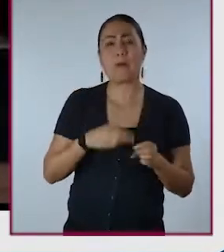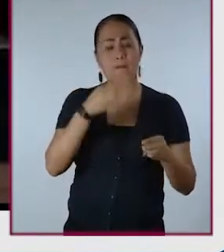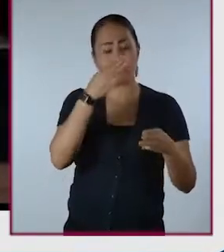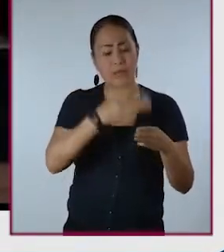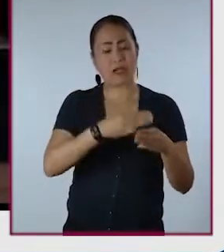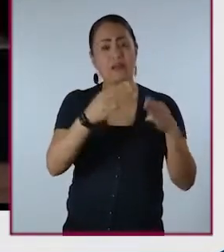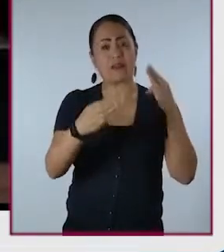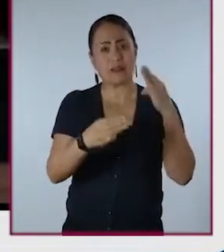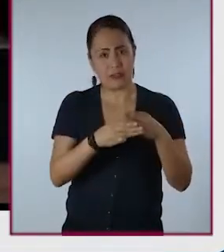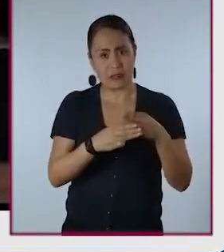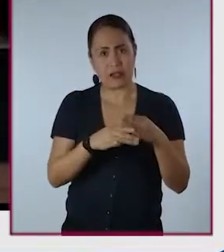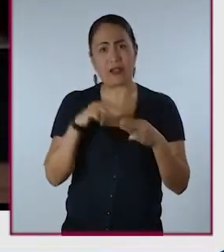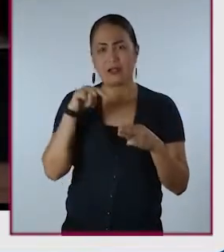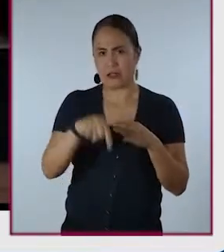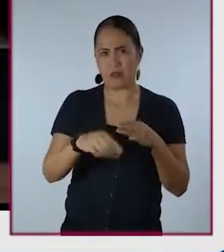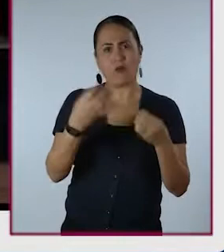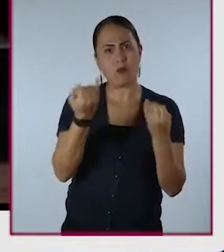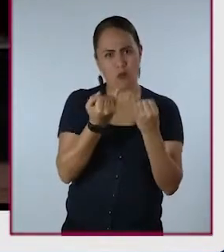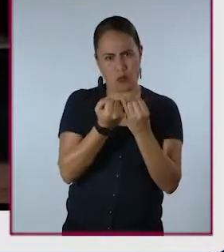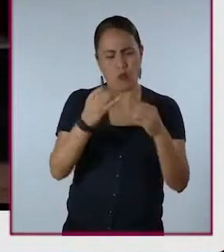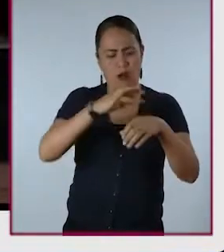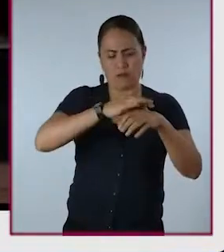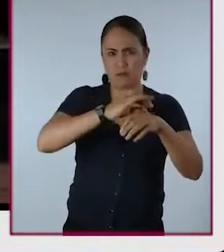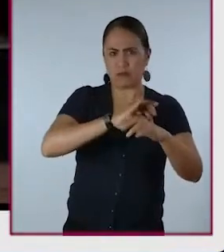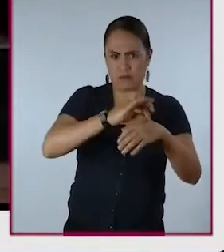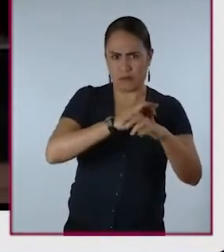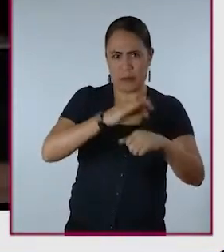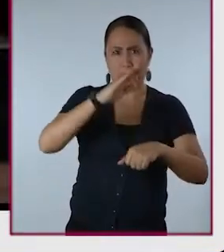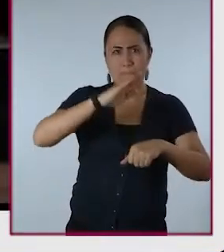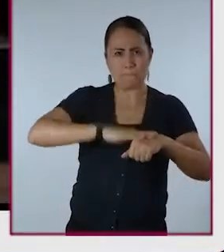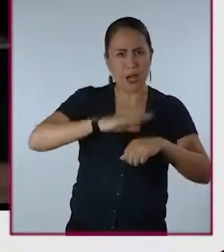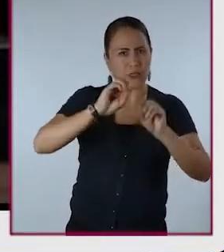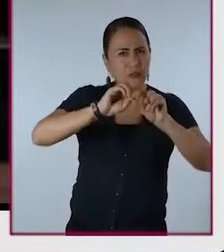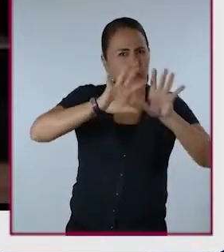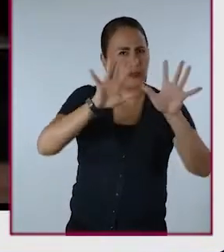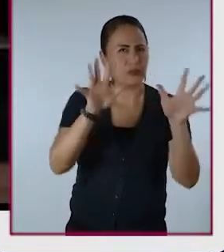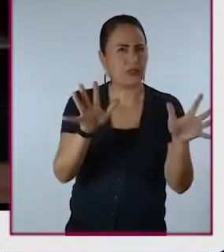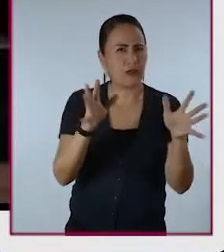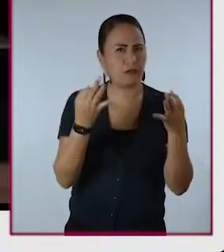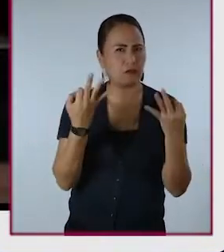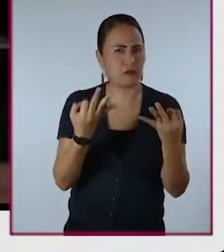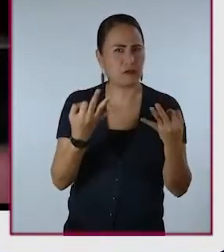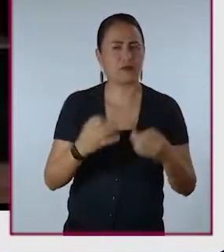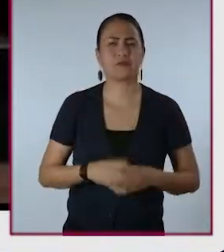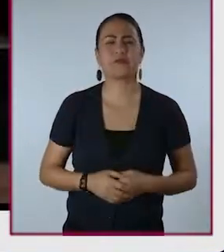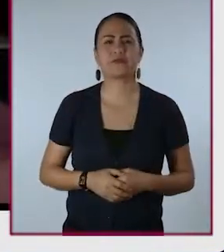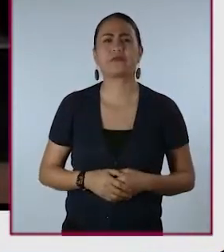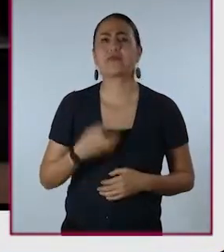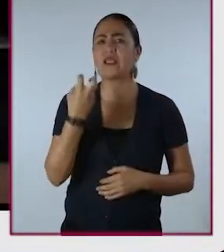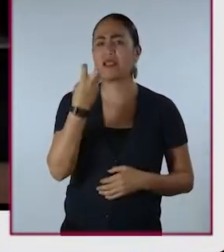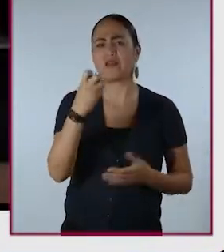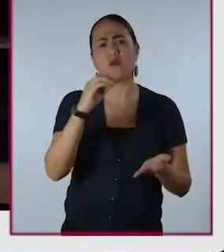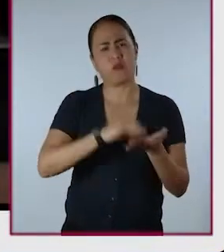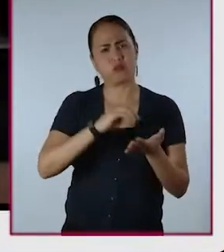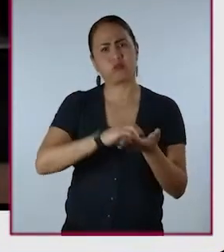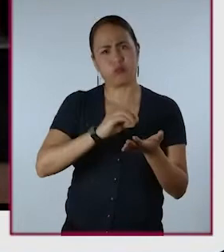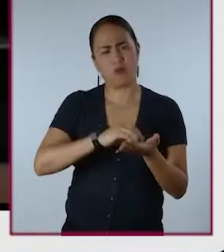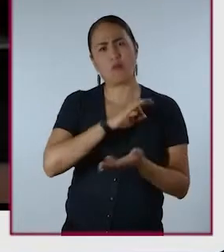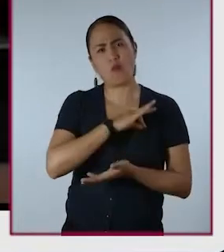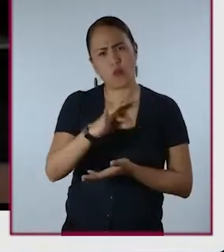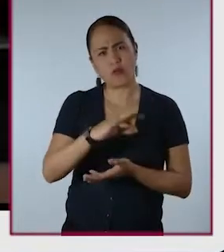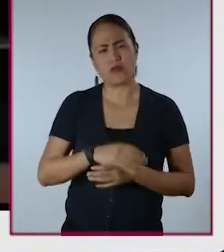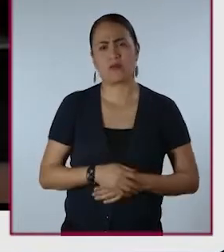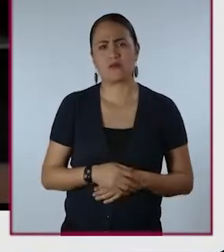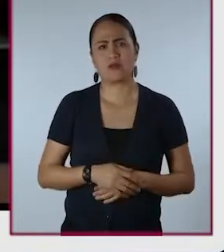material analógico de mayor resolución. Era la única manera de hacer preservación. ¿Por qué? Porque